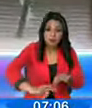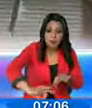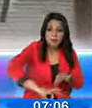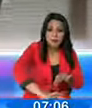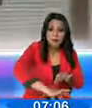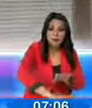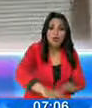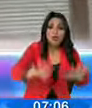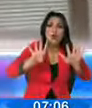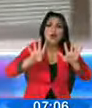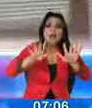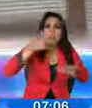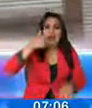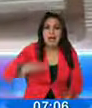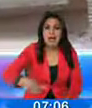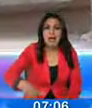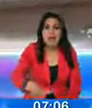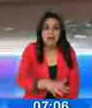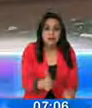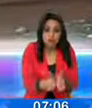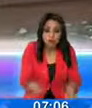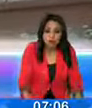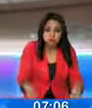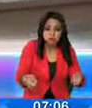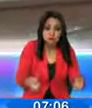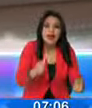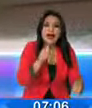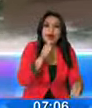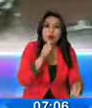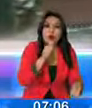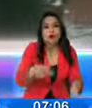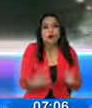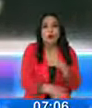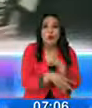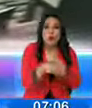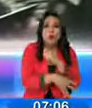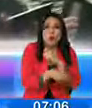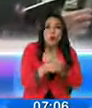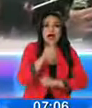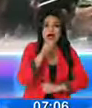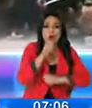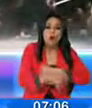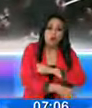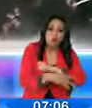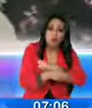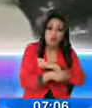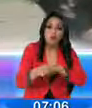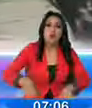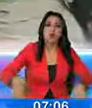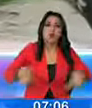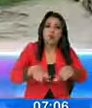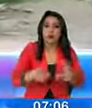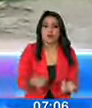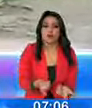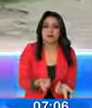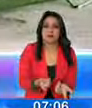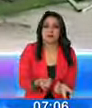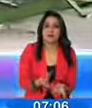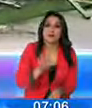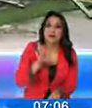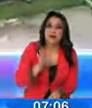9 tomas con un cubeto de agua y una bomba de succión para sacar el agua que se encontraba en el lugar producto